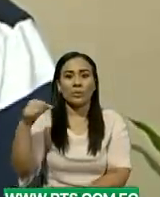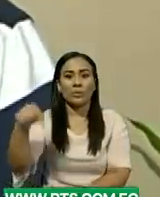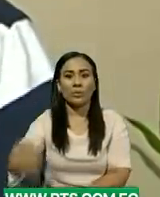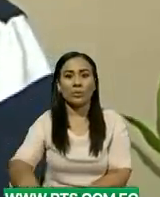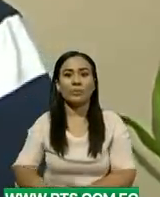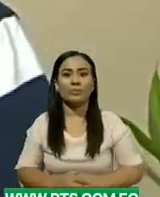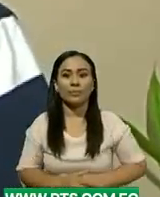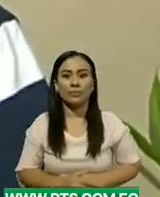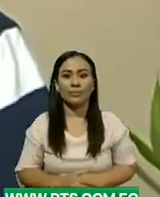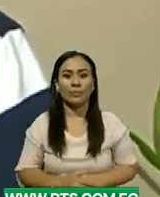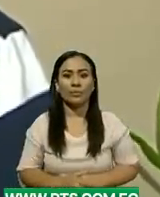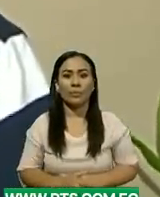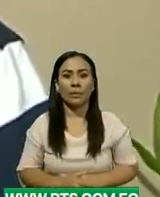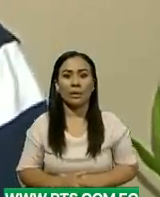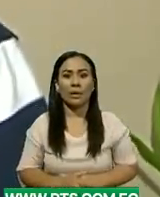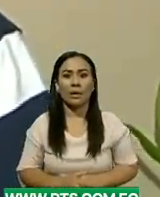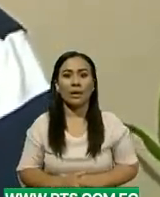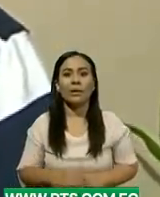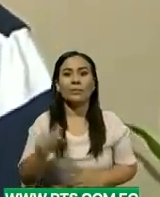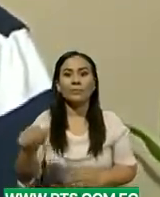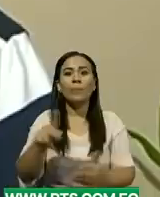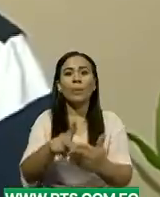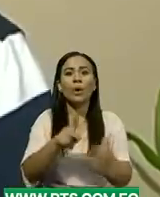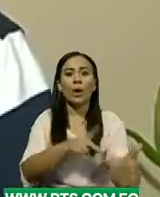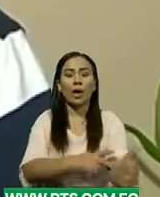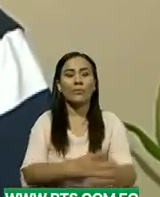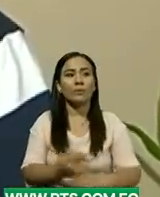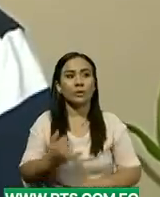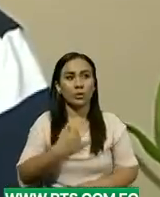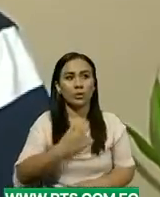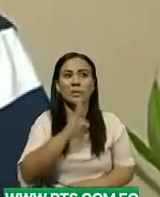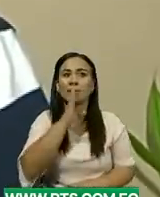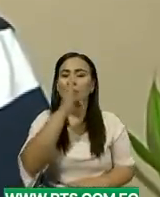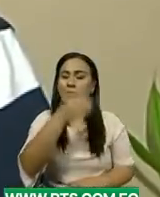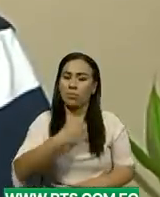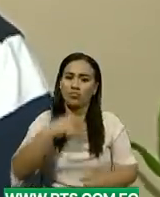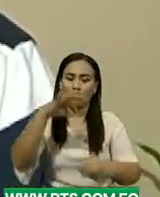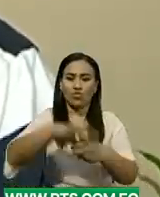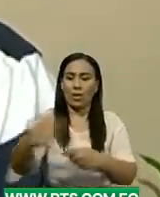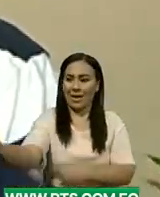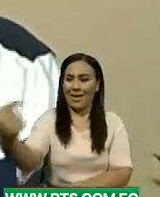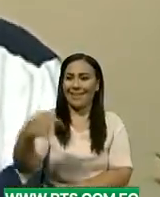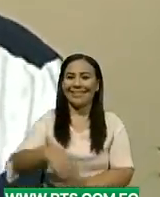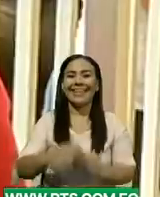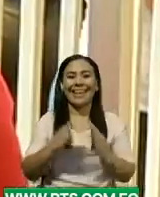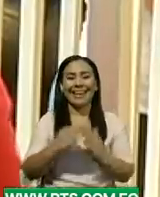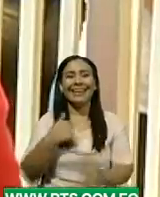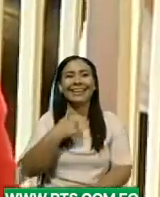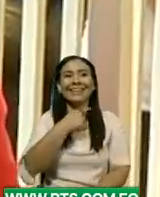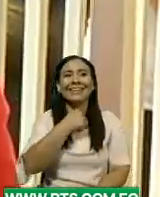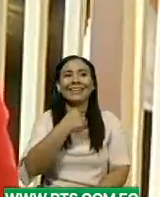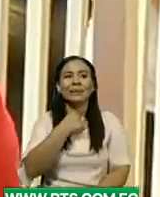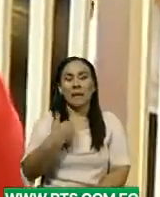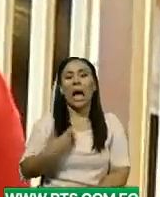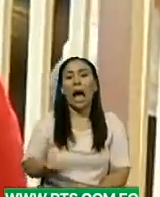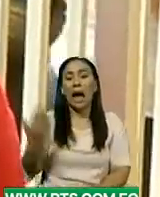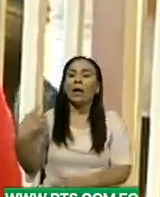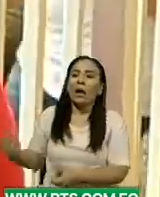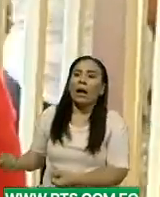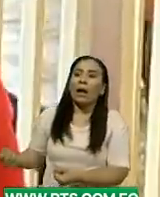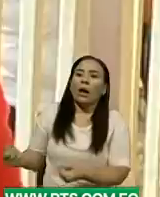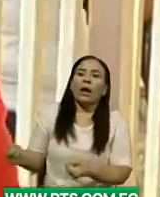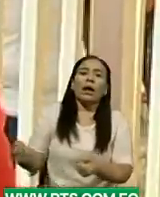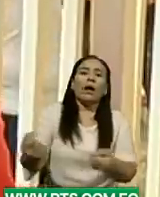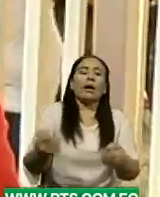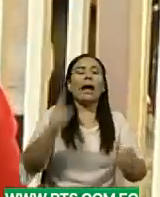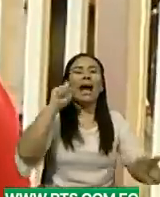que inició el programa, yo he hecho. Yo me inscribí. Y antes teníamos nosotros que llevarlo a